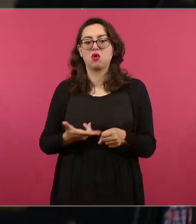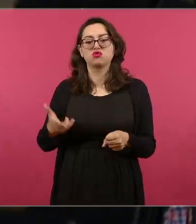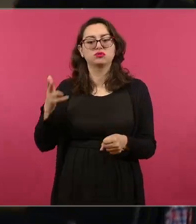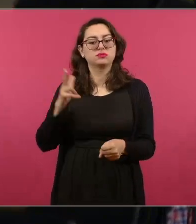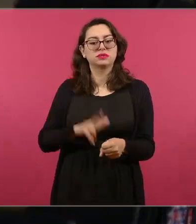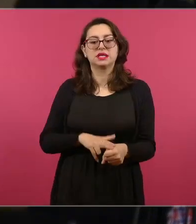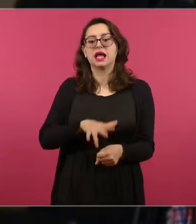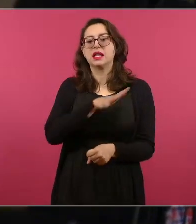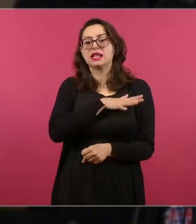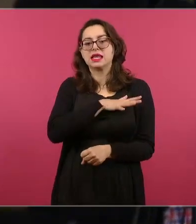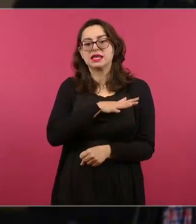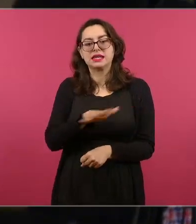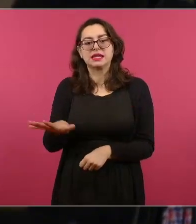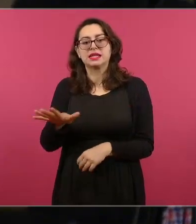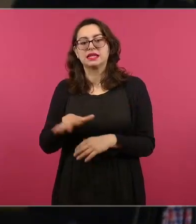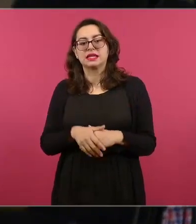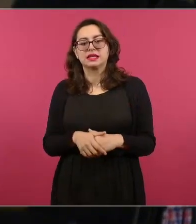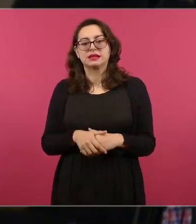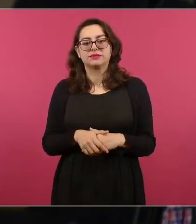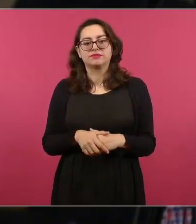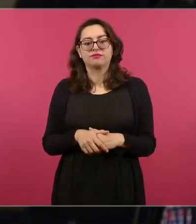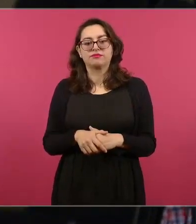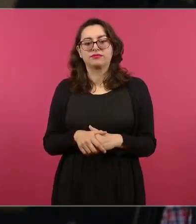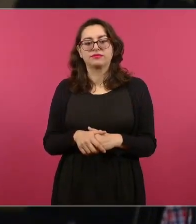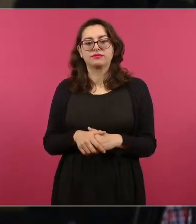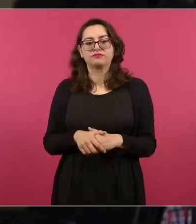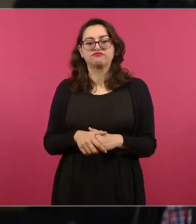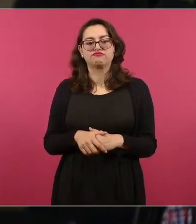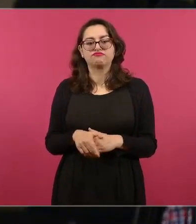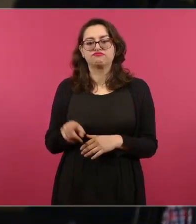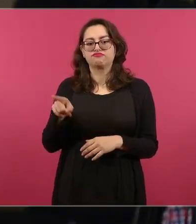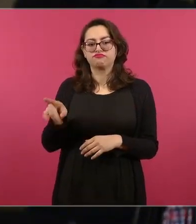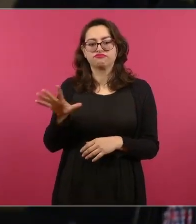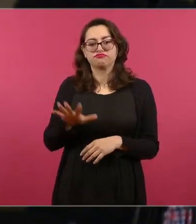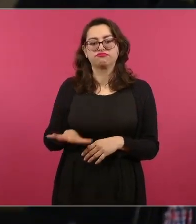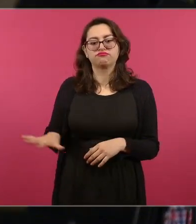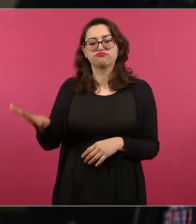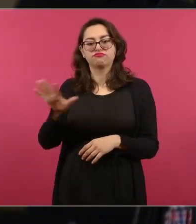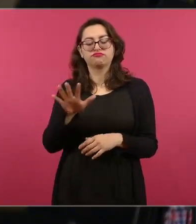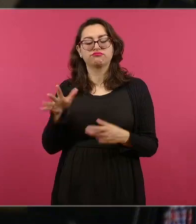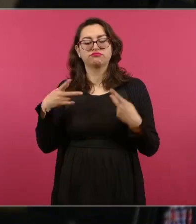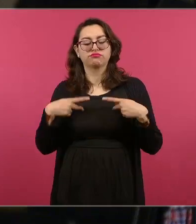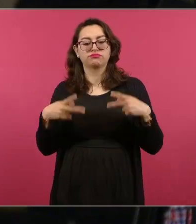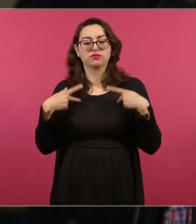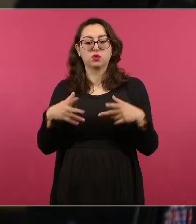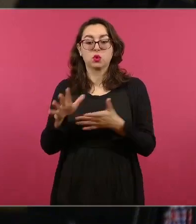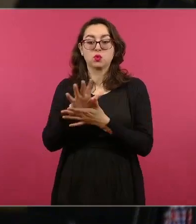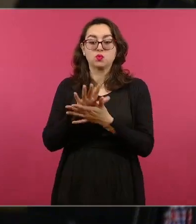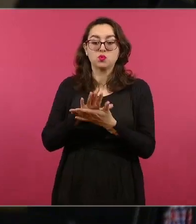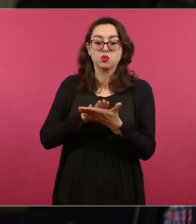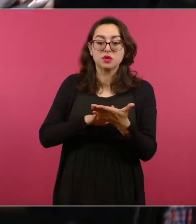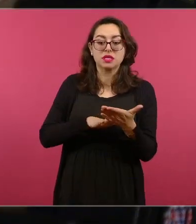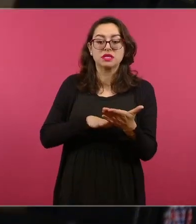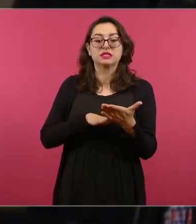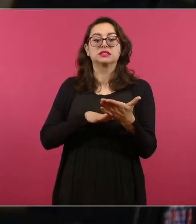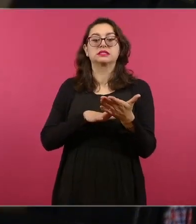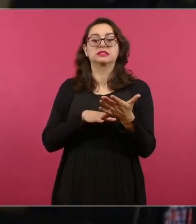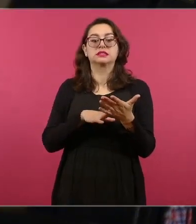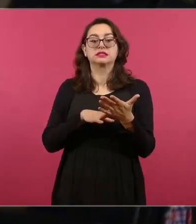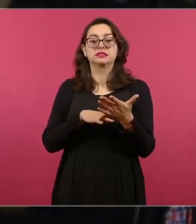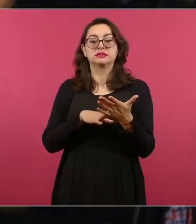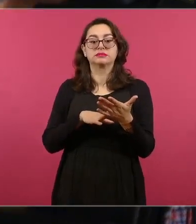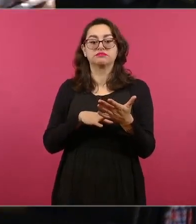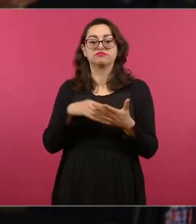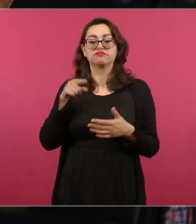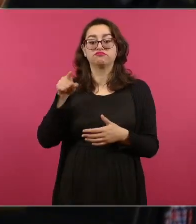general, presidente, para aquellos lugares, porque la gente pues es muy humilde. Y allá dicen que la violencia que ahí estuvo, toda